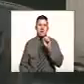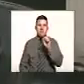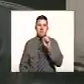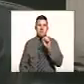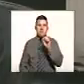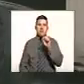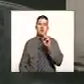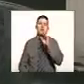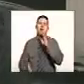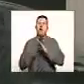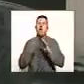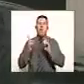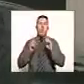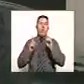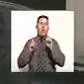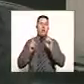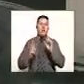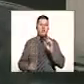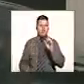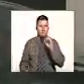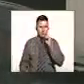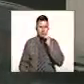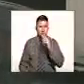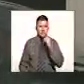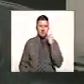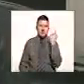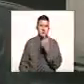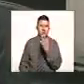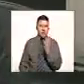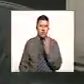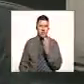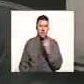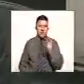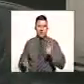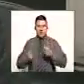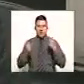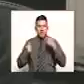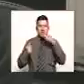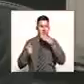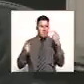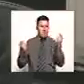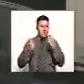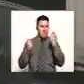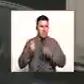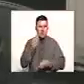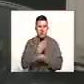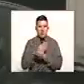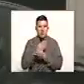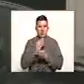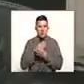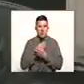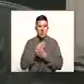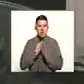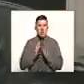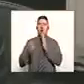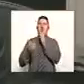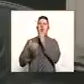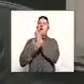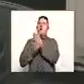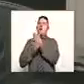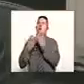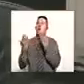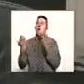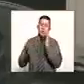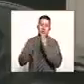A la mínima excusa o alusión que veamos de intento de publicidad engañosa, de soborno, de lobby indebido,